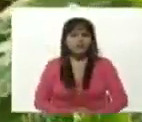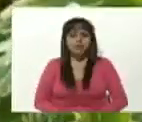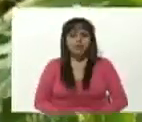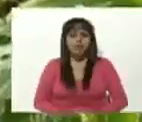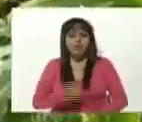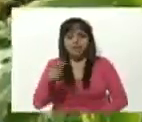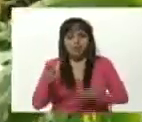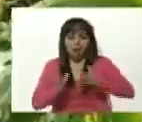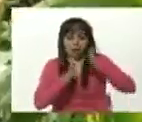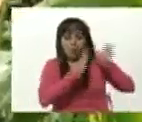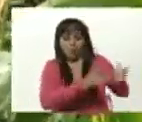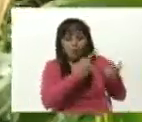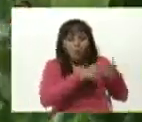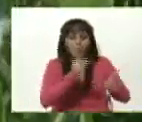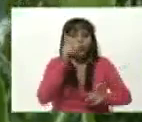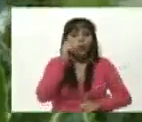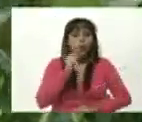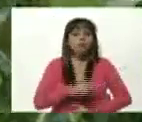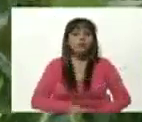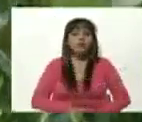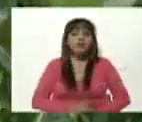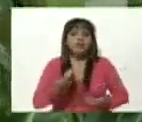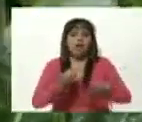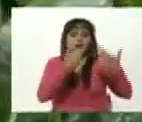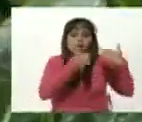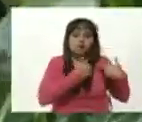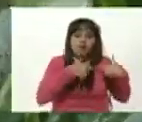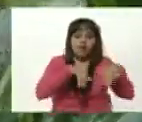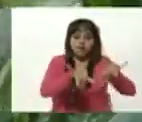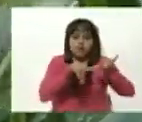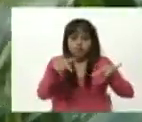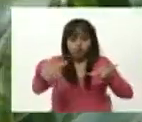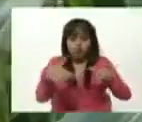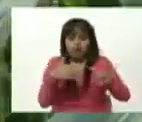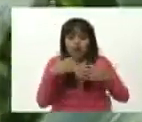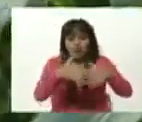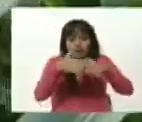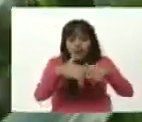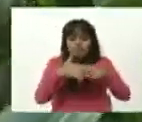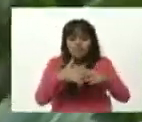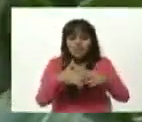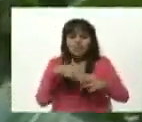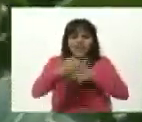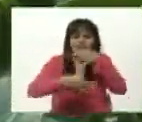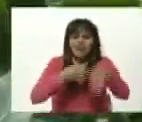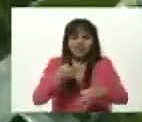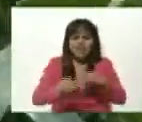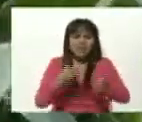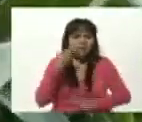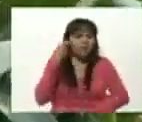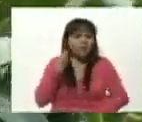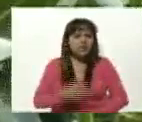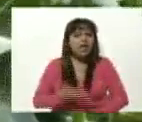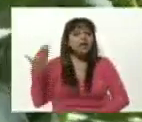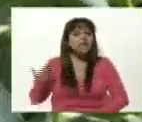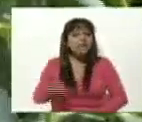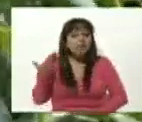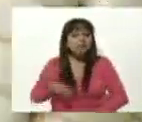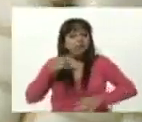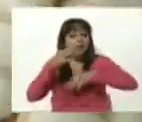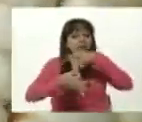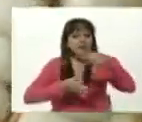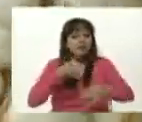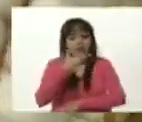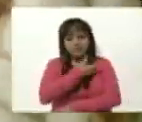supuesto el compañero Antonio Rodríguez, propietario de dicha unidad productiva, que va a dar más adelante las experiencias. Es importante destacar,